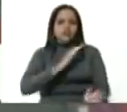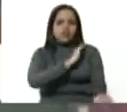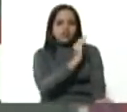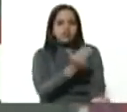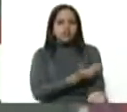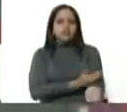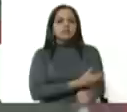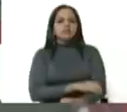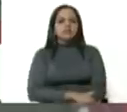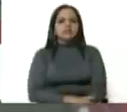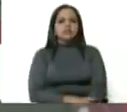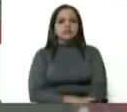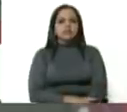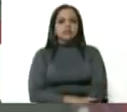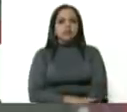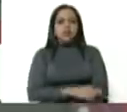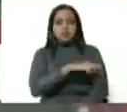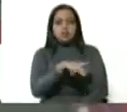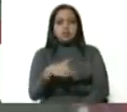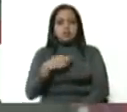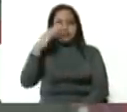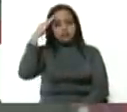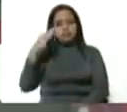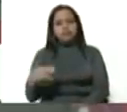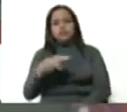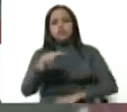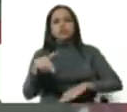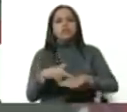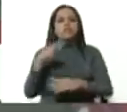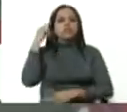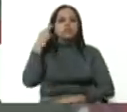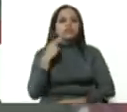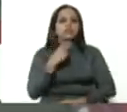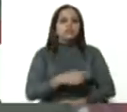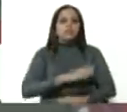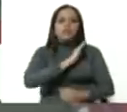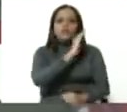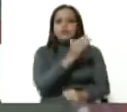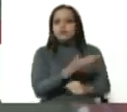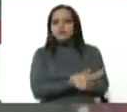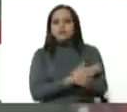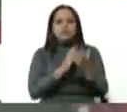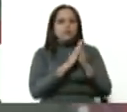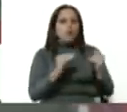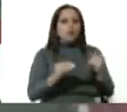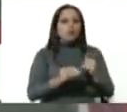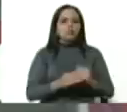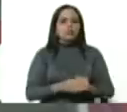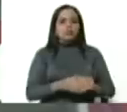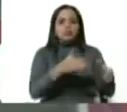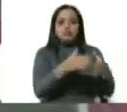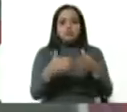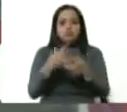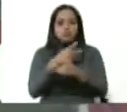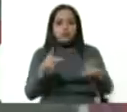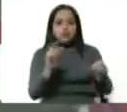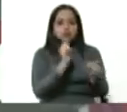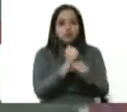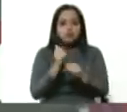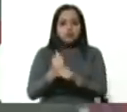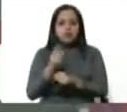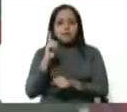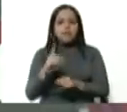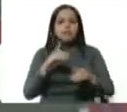fortalecimiento de nuestra Fuerza Armada Nacional Bolivariana, el fortalecimiento de todos los poderes públicos, el fortalecimiento